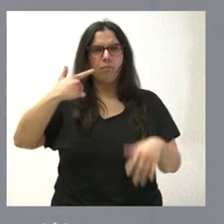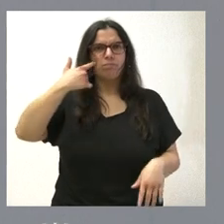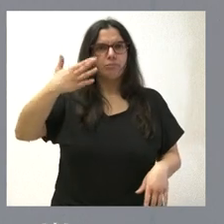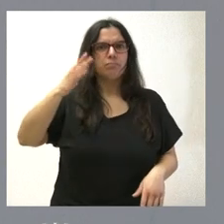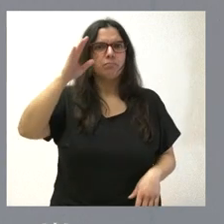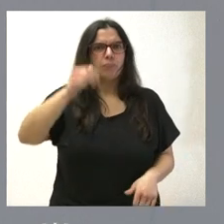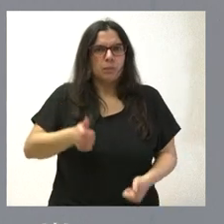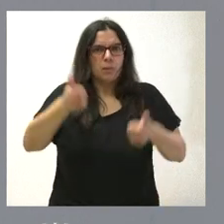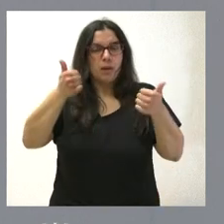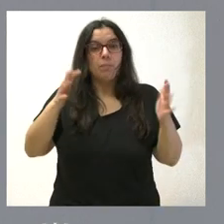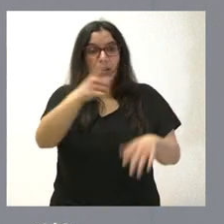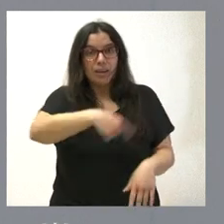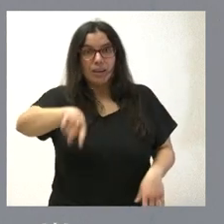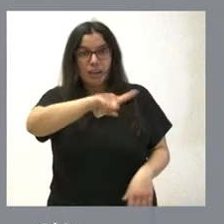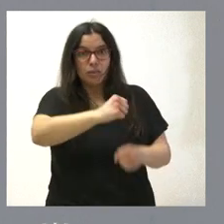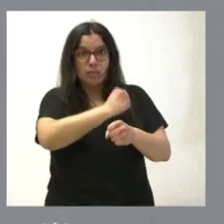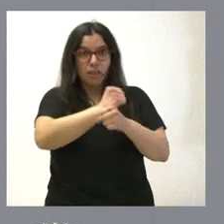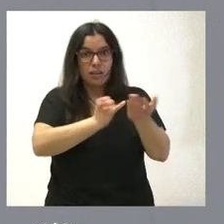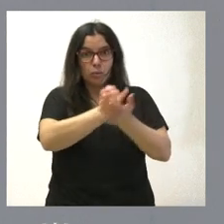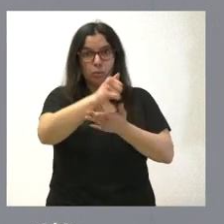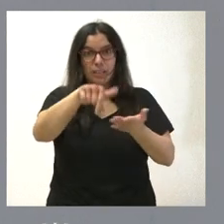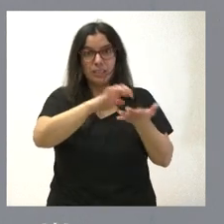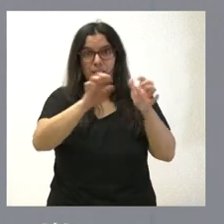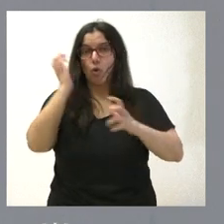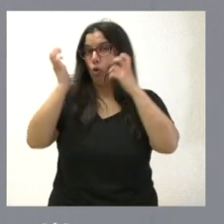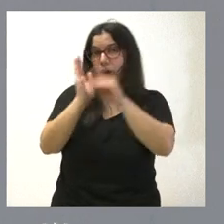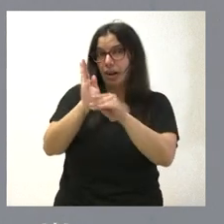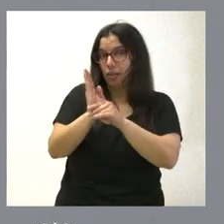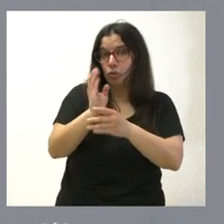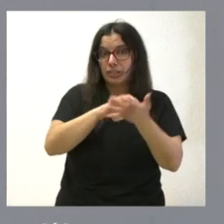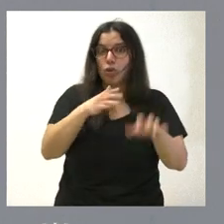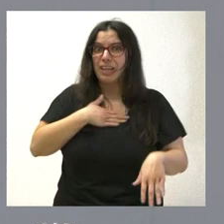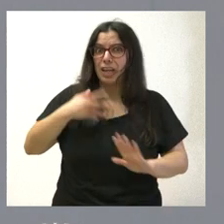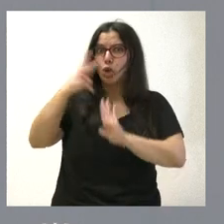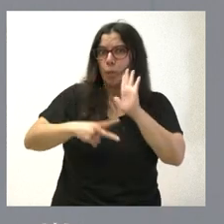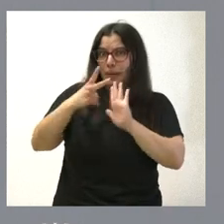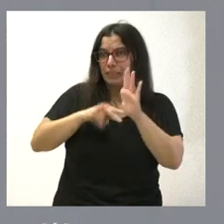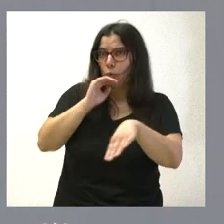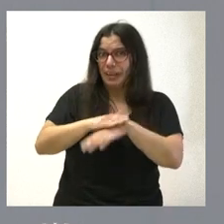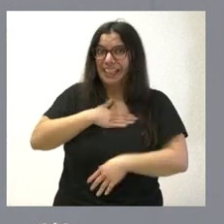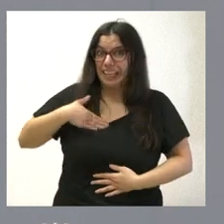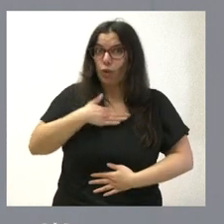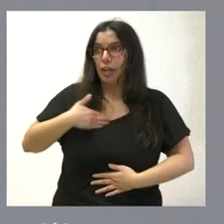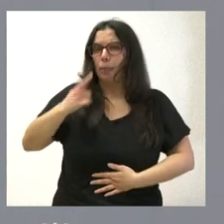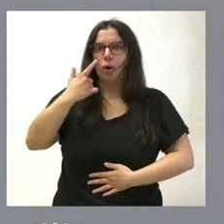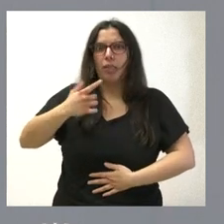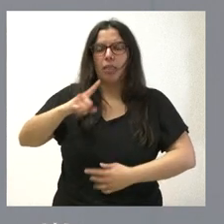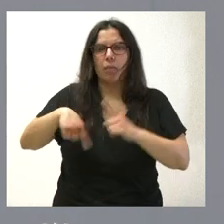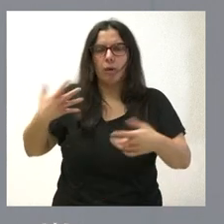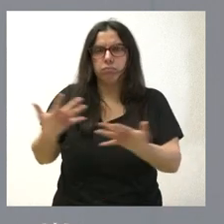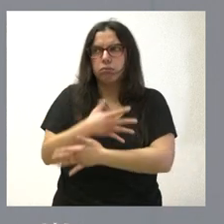y estas personas los agricultores de Castilla y león los ganaderos de Castilla y león que quieren cumplir la normativa lo que necesitan también son normativas que